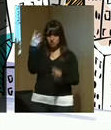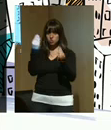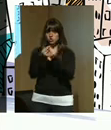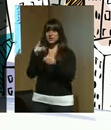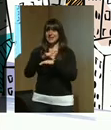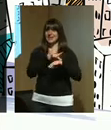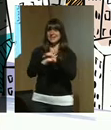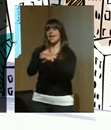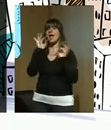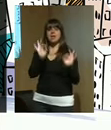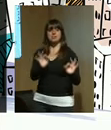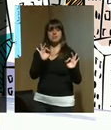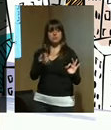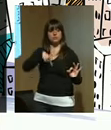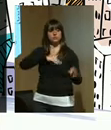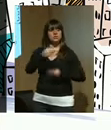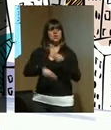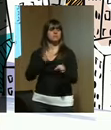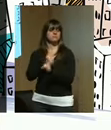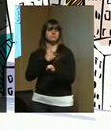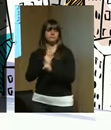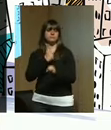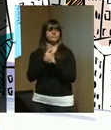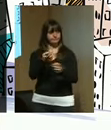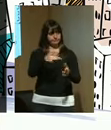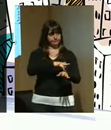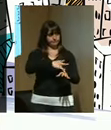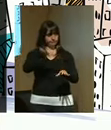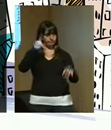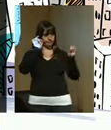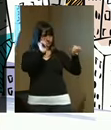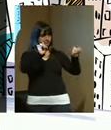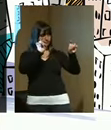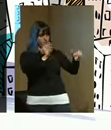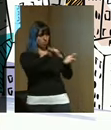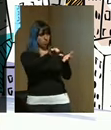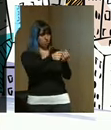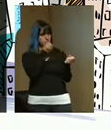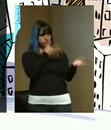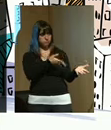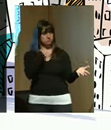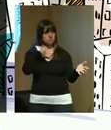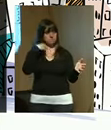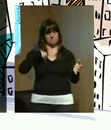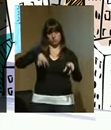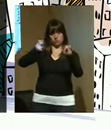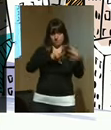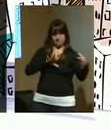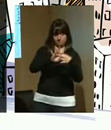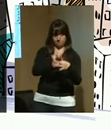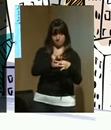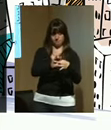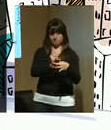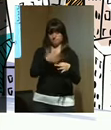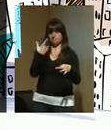especialistas, estamos trabajando y estamos concientizando a la ciudad de Buenos Aires respecto a este tema, y para que todo